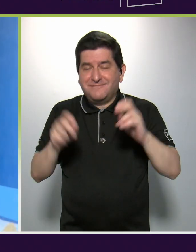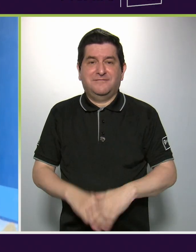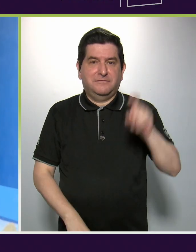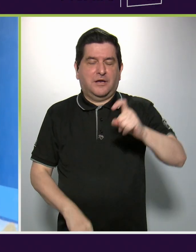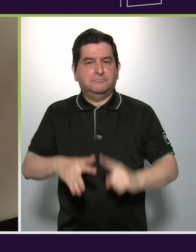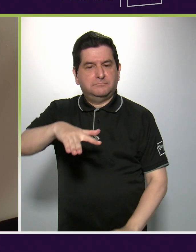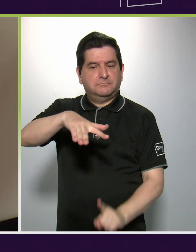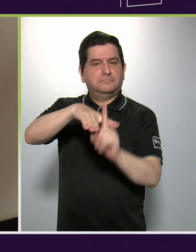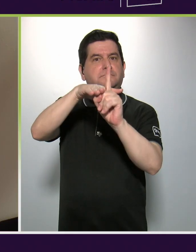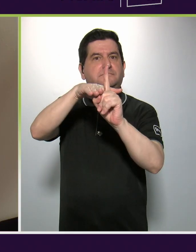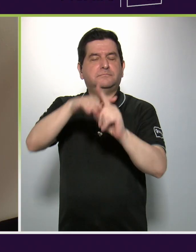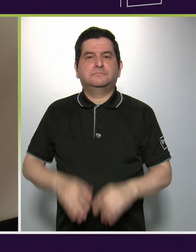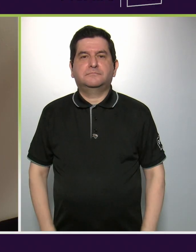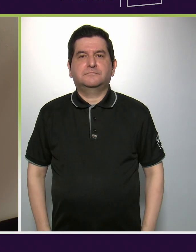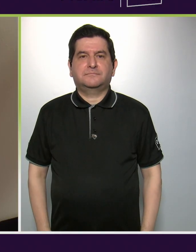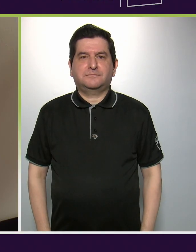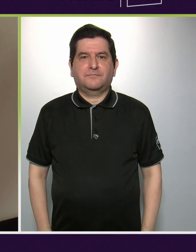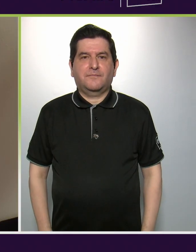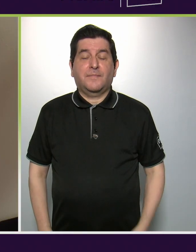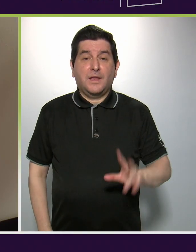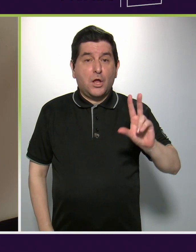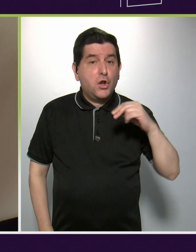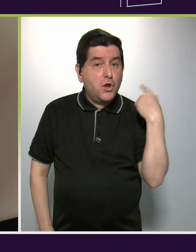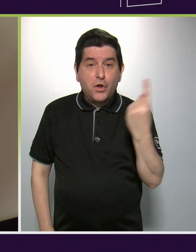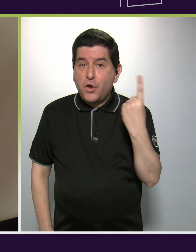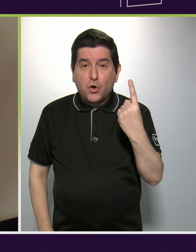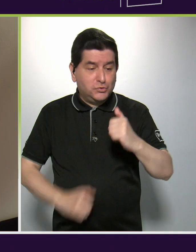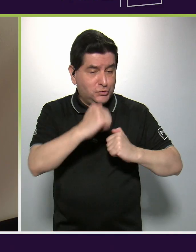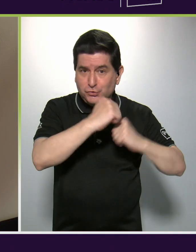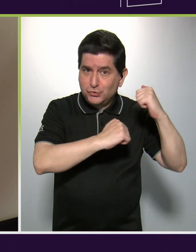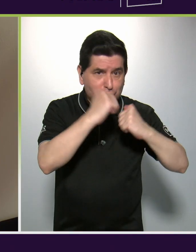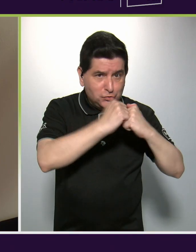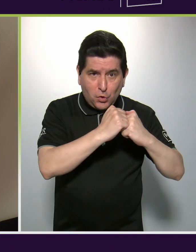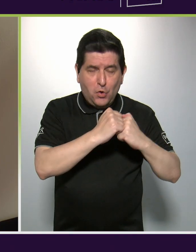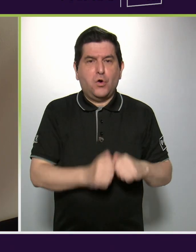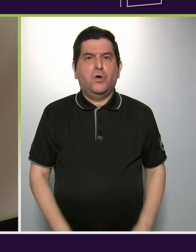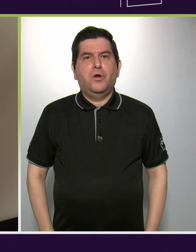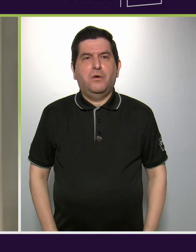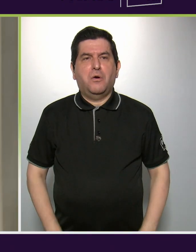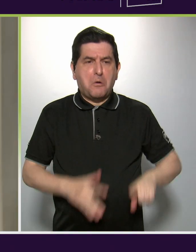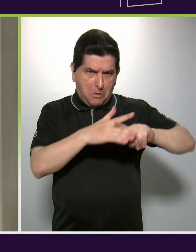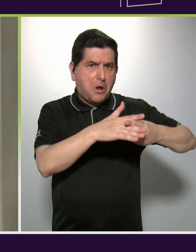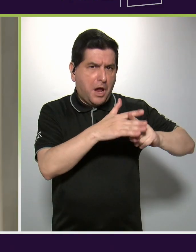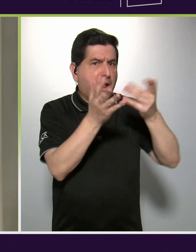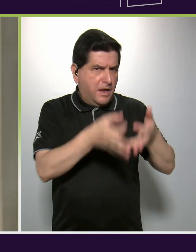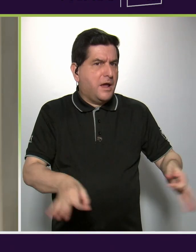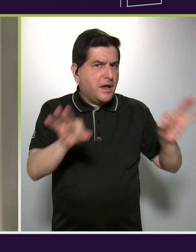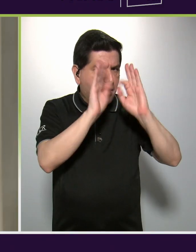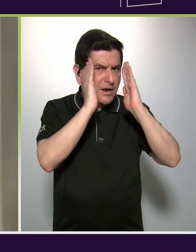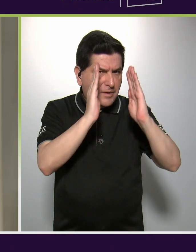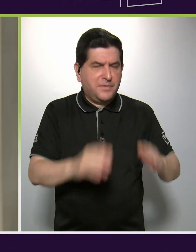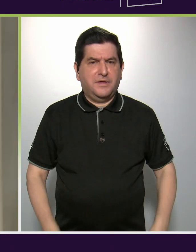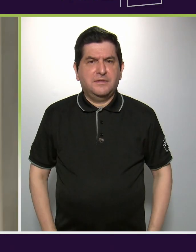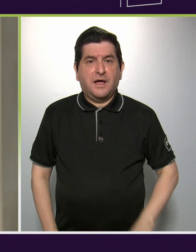efectivamente visualizarse para que no solo la infraestructura sea, digamos, una herramienta